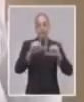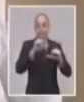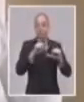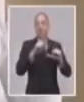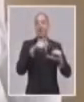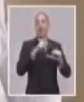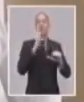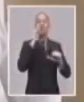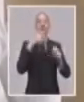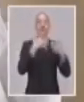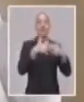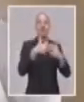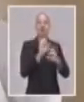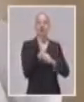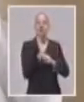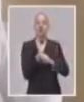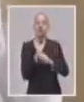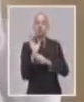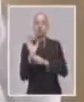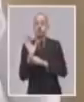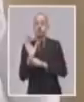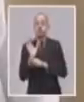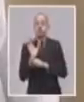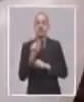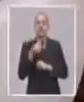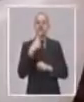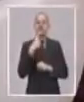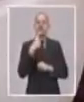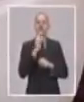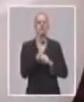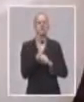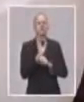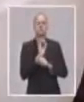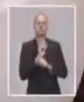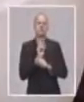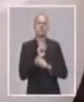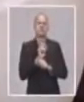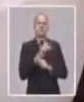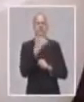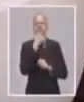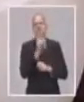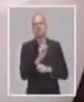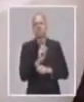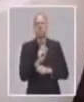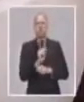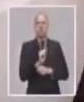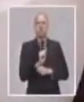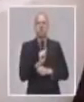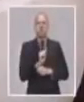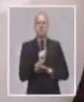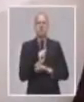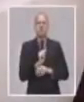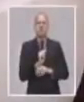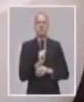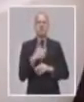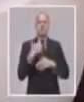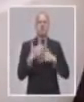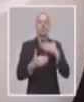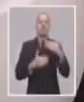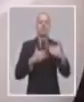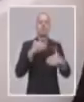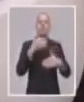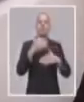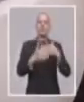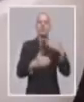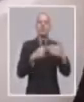el presidente colombiano Álvaro Uribe. Que ellos, por cierto, ellos fueron una de las empresas que manejó la campaña electoral, claro, última de Álvaro Uribe.